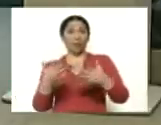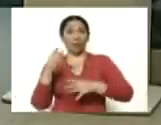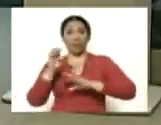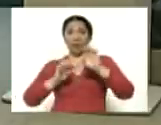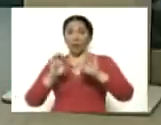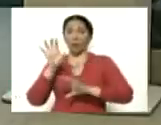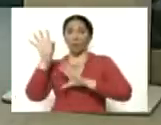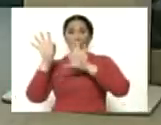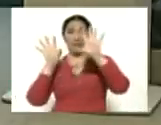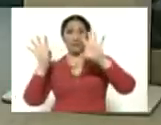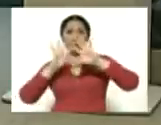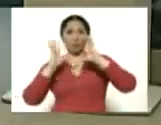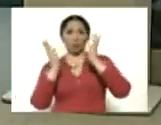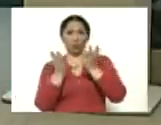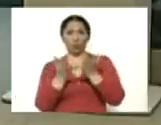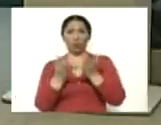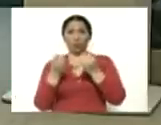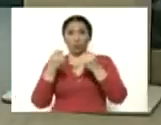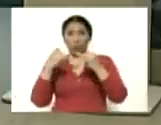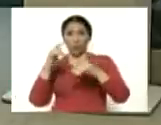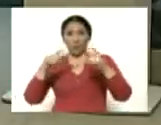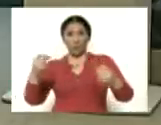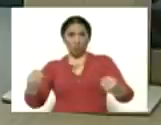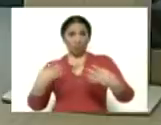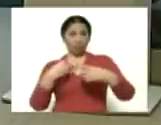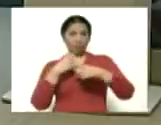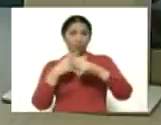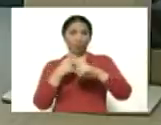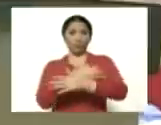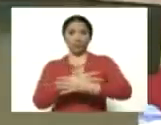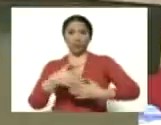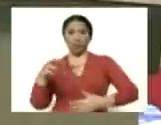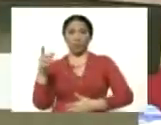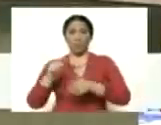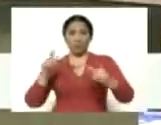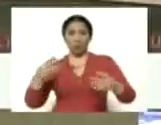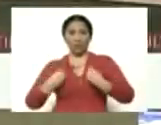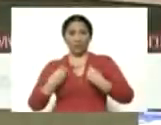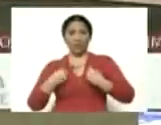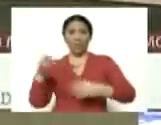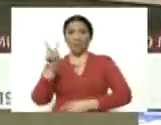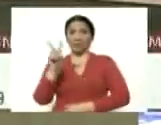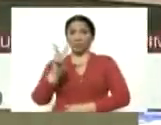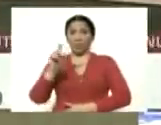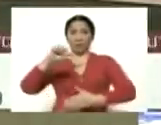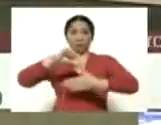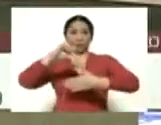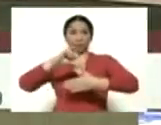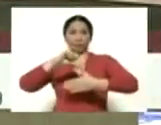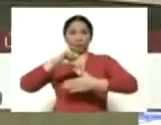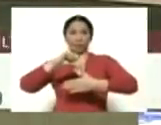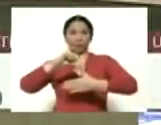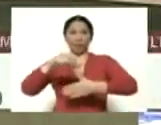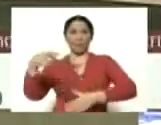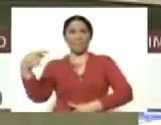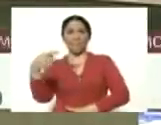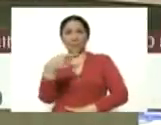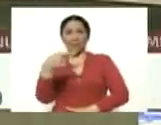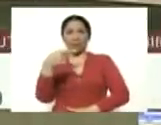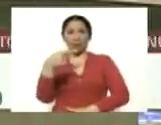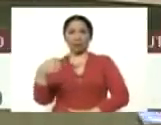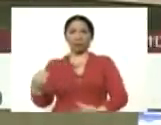los países, el número de casos por millón de habitantes, Venezuela es el país de América del Sur que tiene menos casos